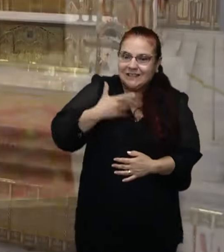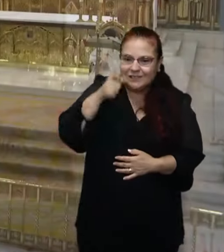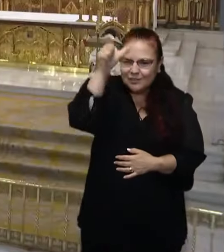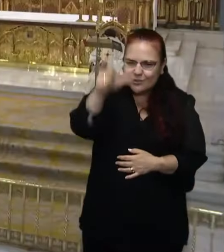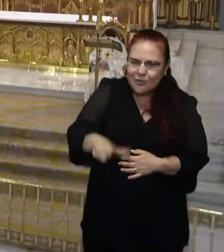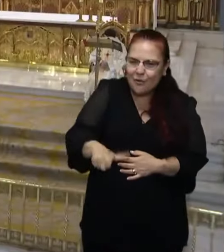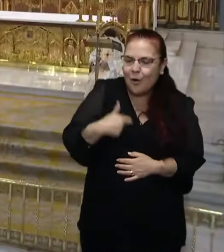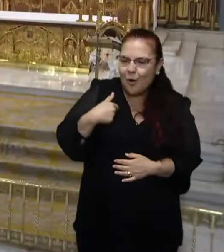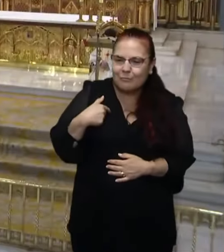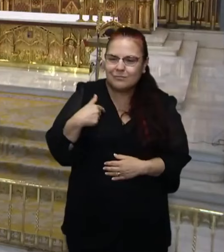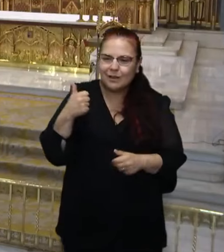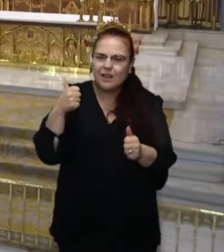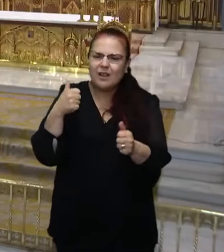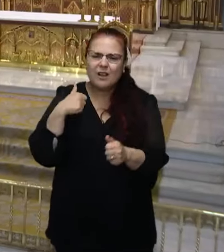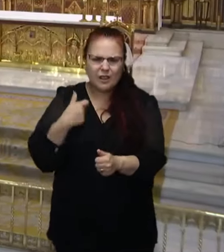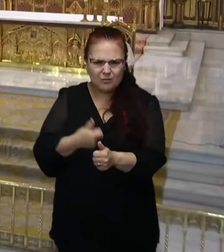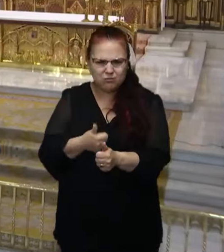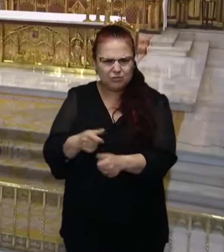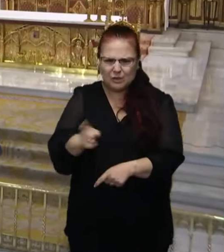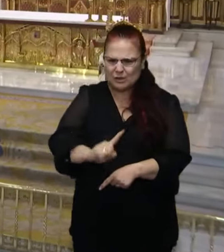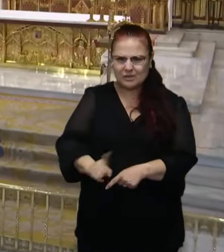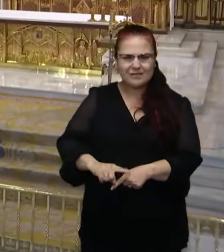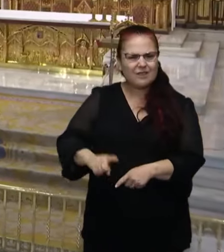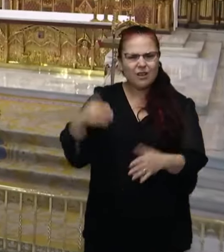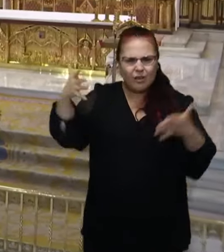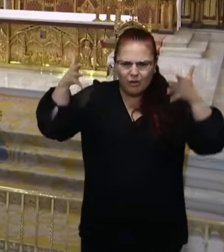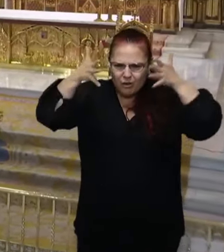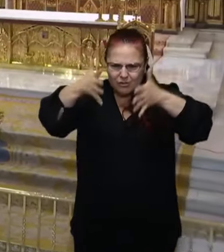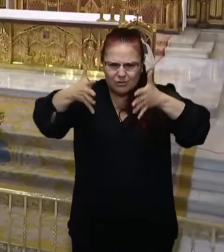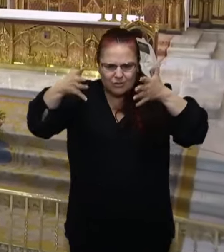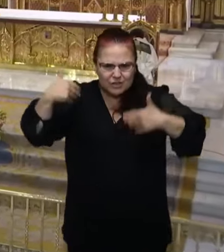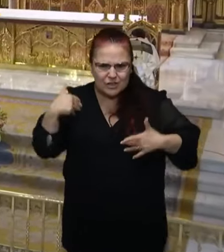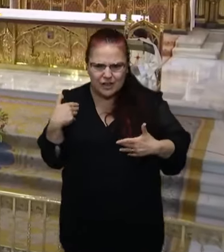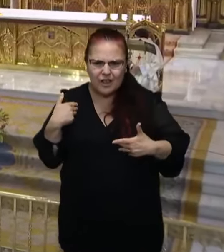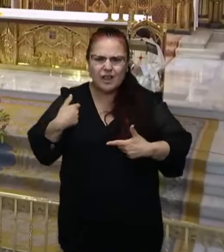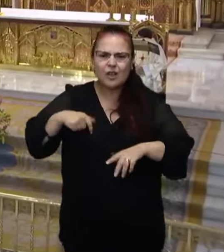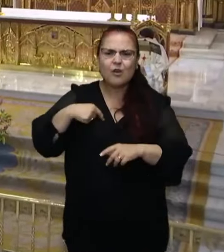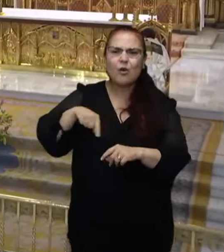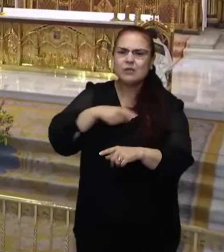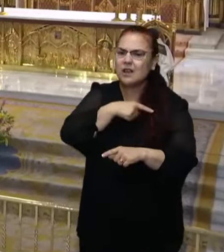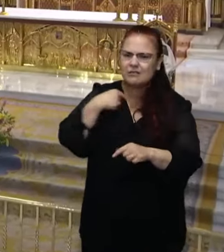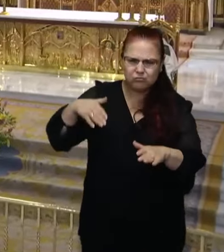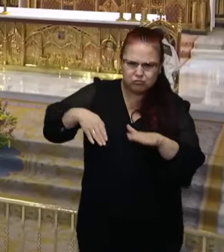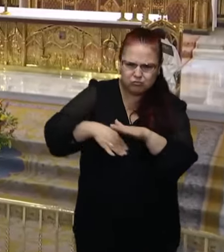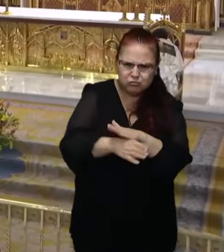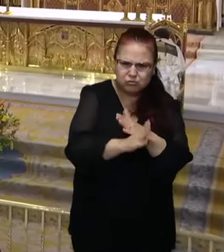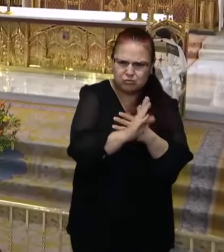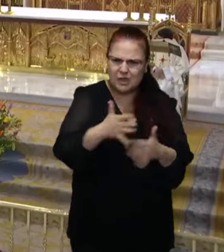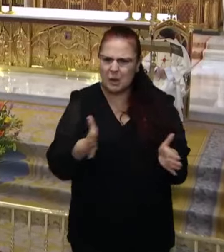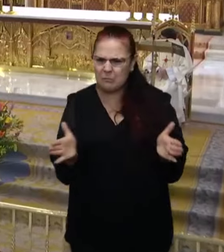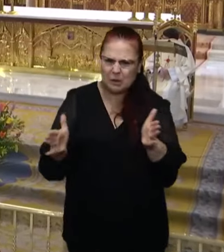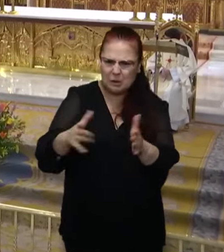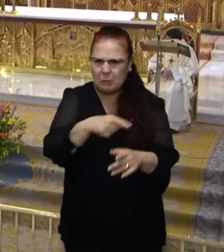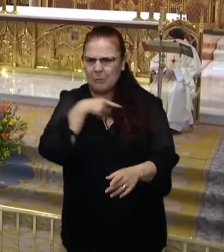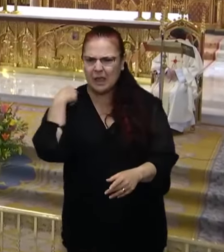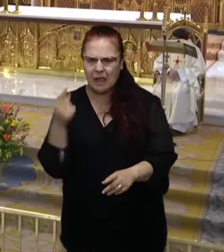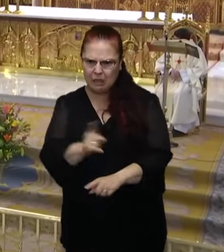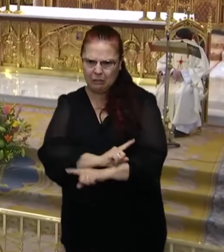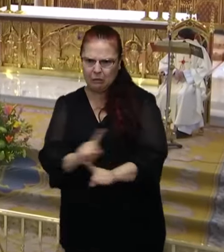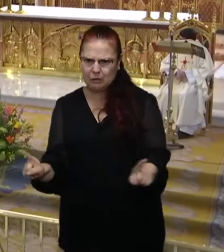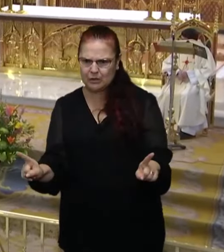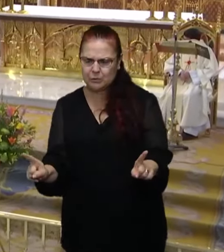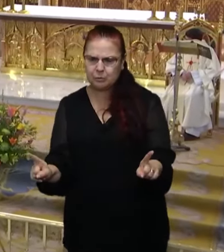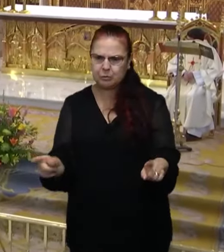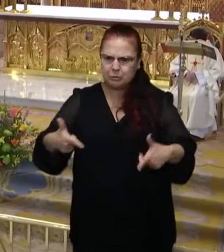que no sigue el consejo de los impíos, ni entra por la senda de los pecadores, ni se sienta en la reunión de